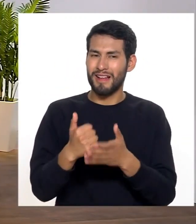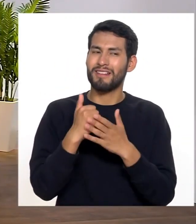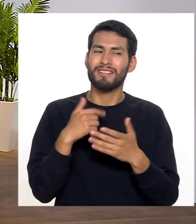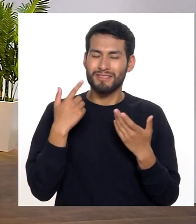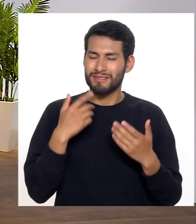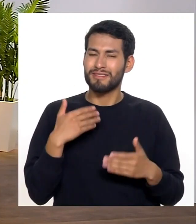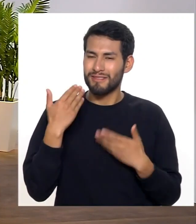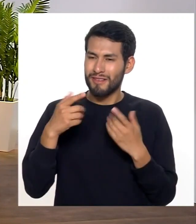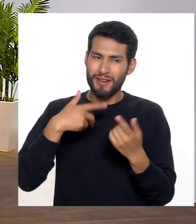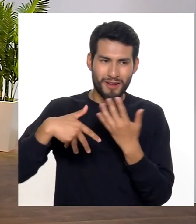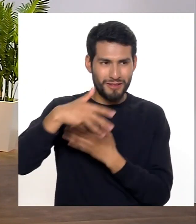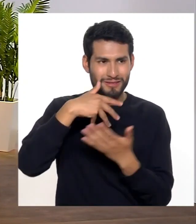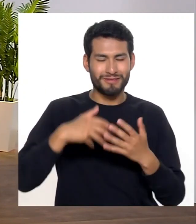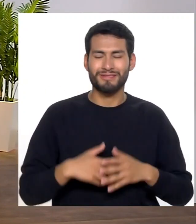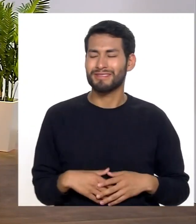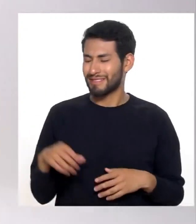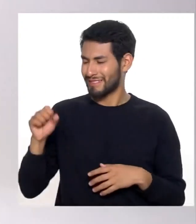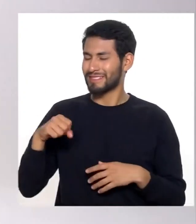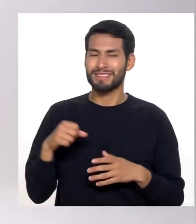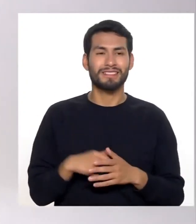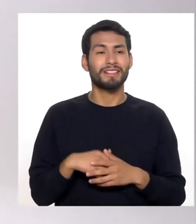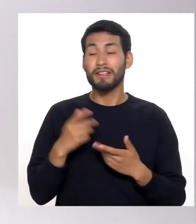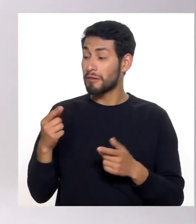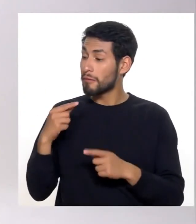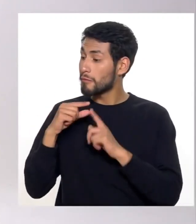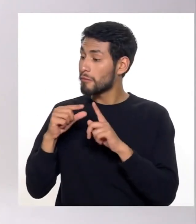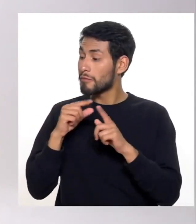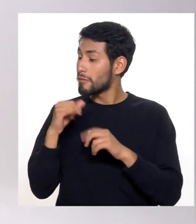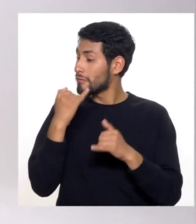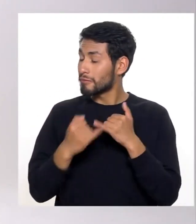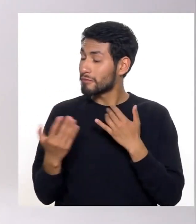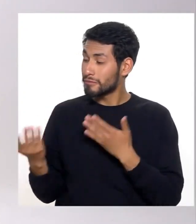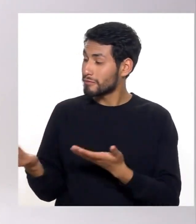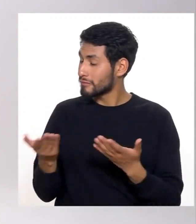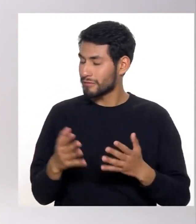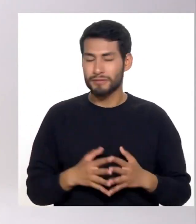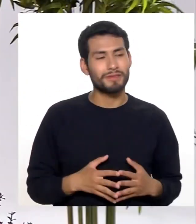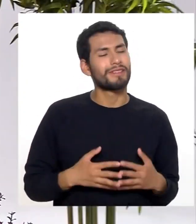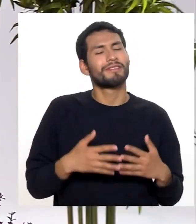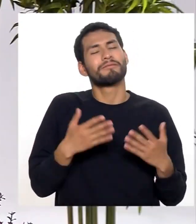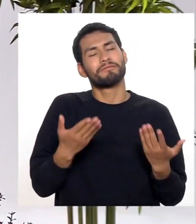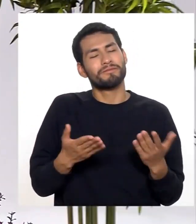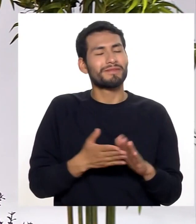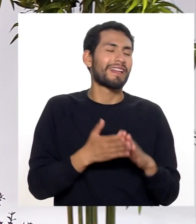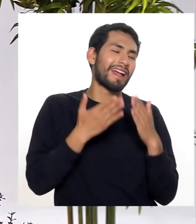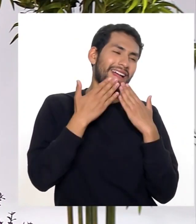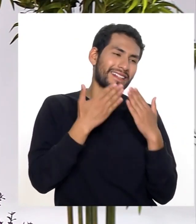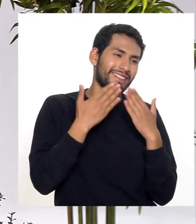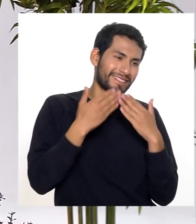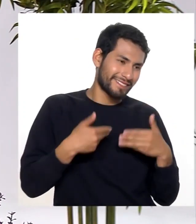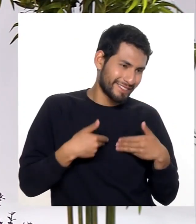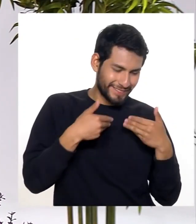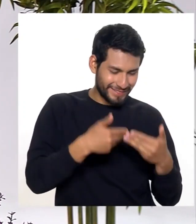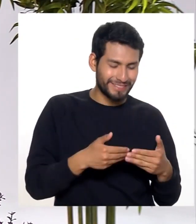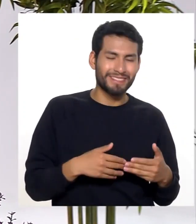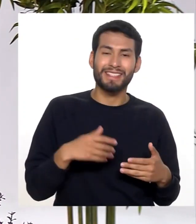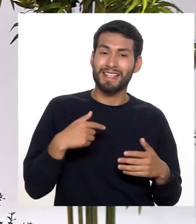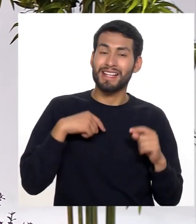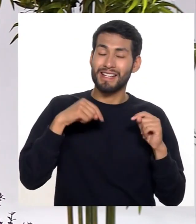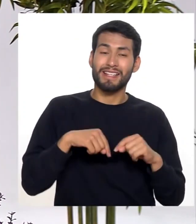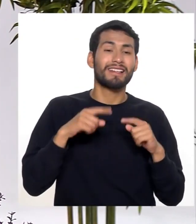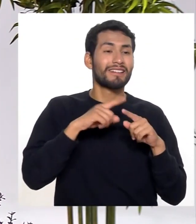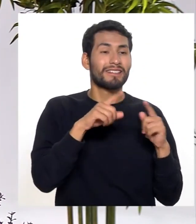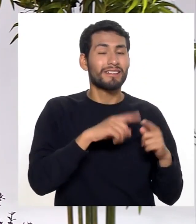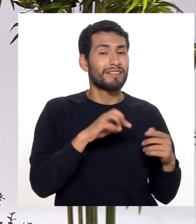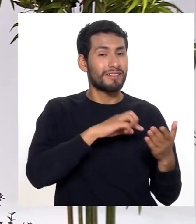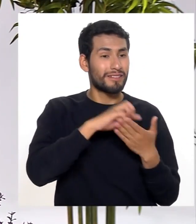mucho a socializar. Así, ¿no? Así es, Gina. ¿Algún mensaje para finalizar, Mercedes? Bueno, Gina, gracias por la invitación. Tenemos